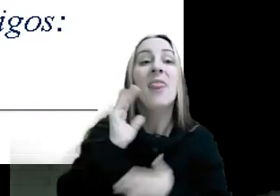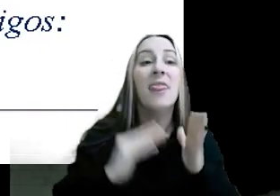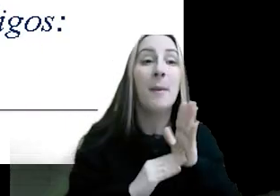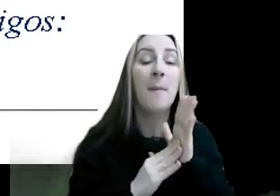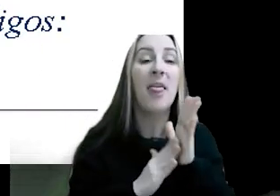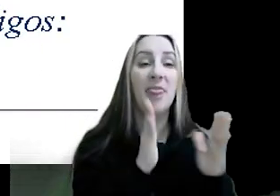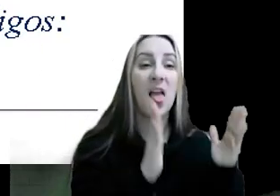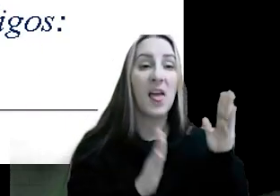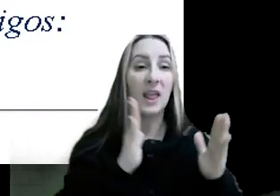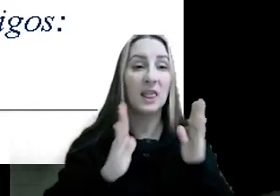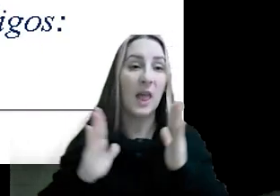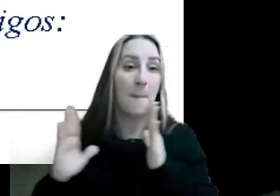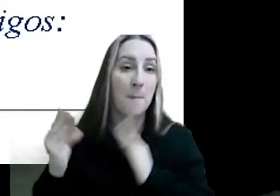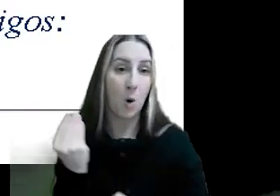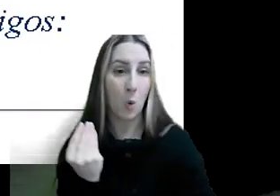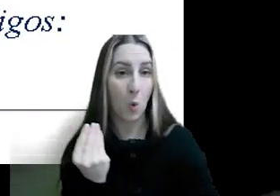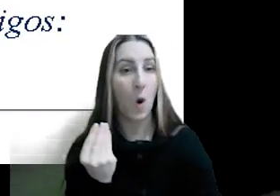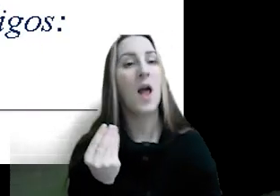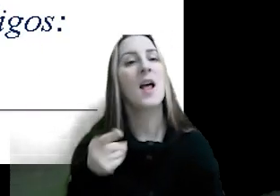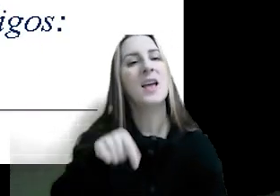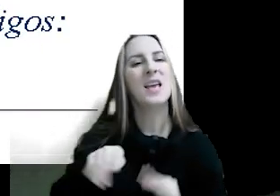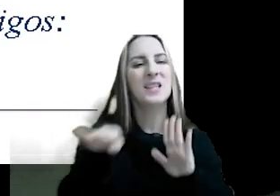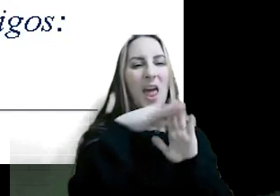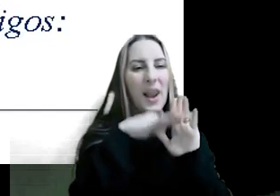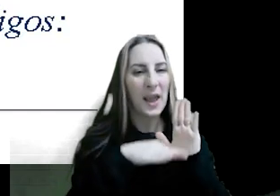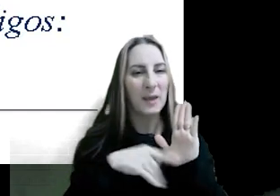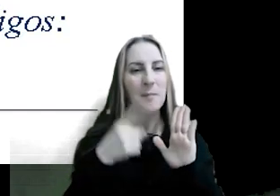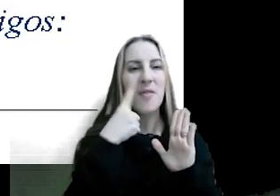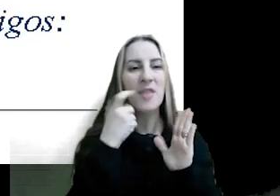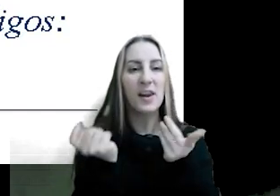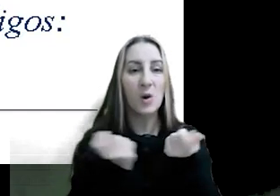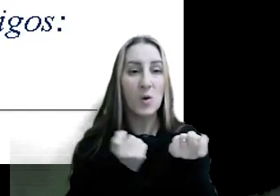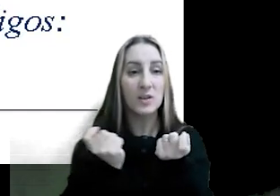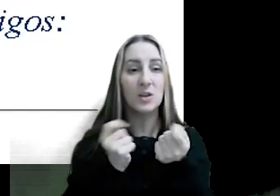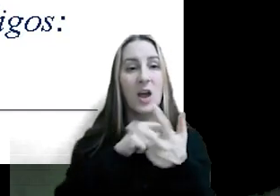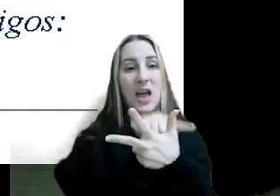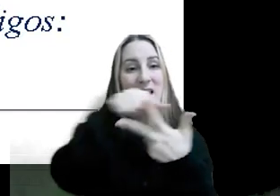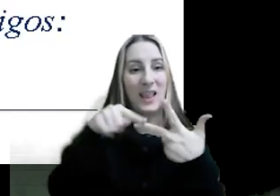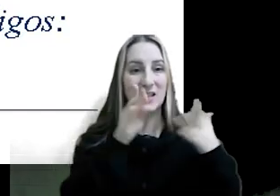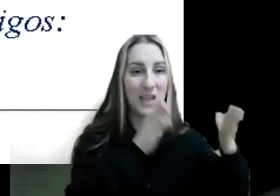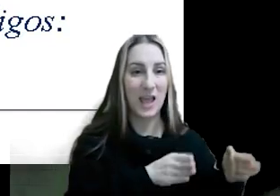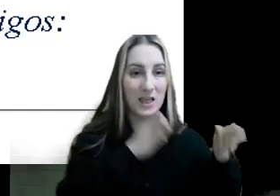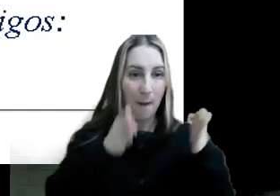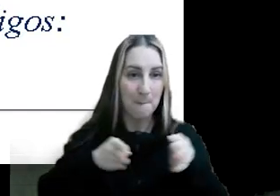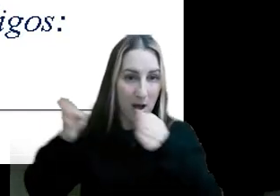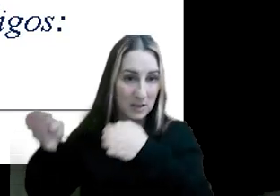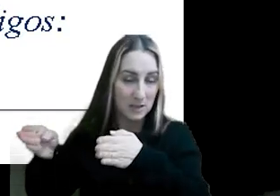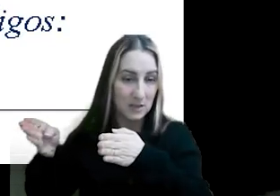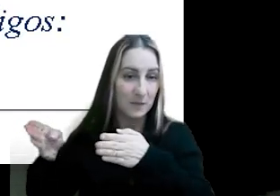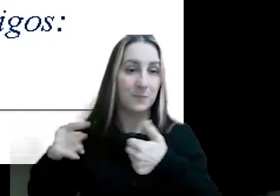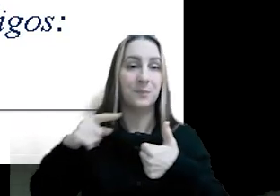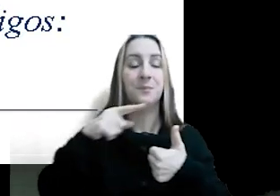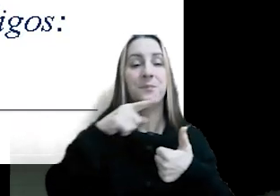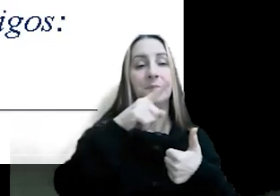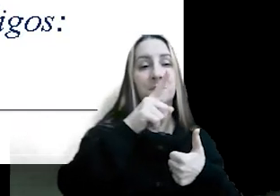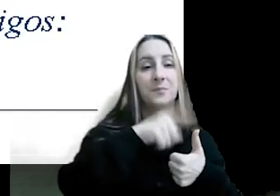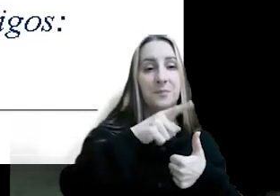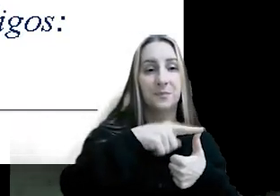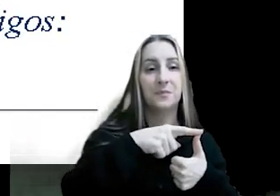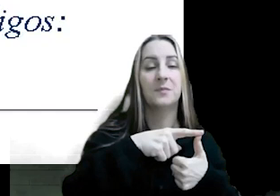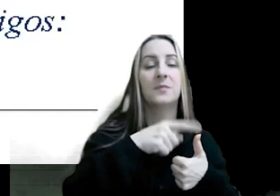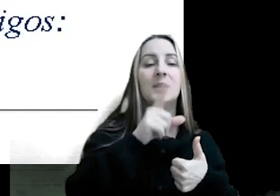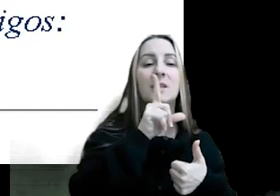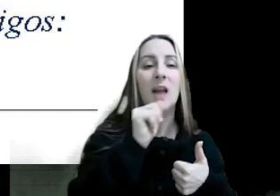que en este régimen de regularización hay 3 etapas, ¿sí? Esas etapas establecen tasas